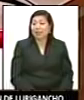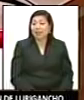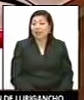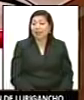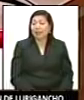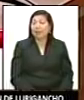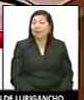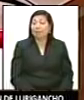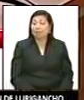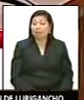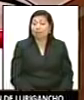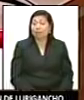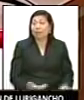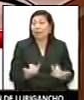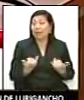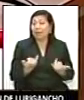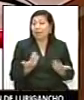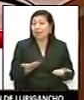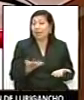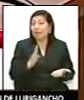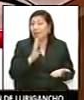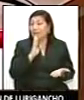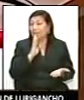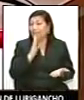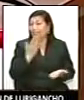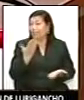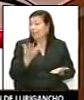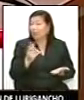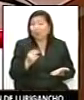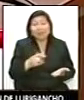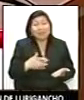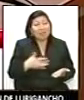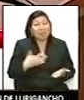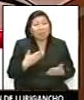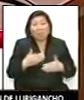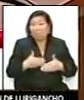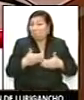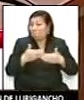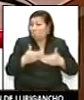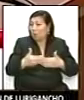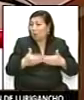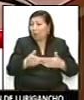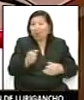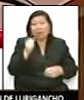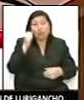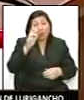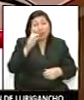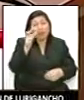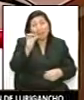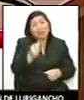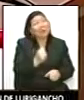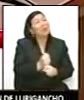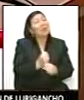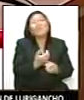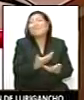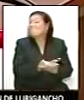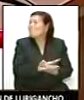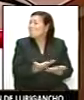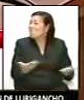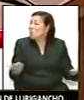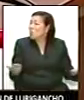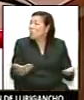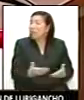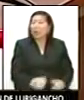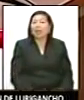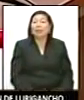Señor presidente, entonces aquí hablamos de que no se puede postergar los derechos de los trabajadores cuando no existe en la seguridad